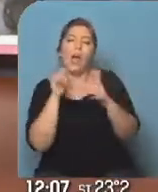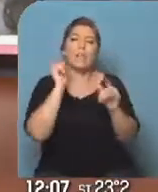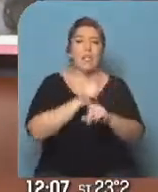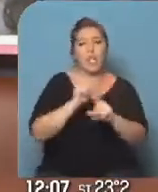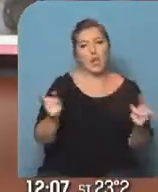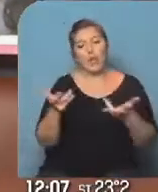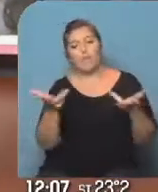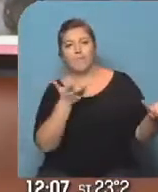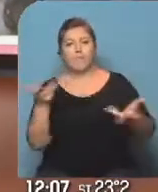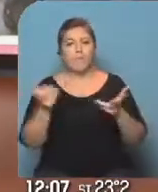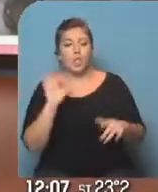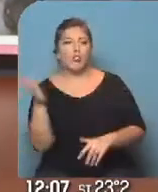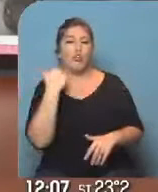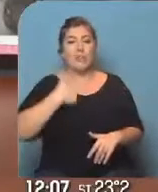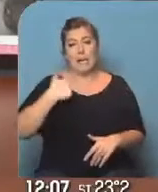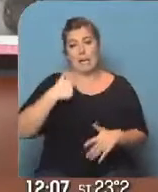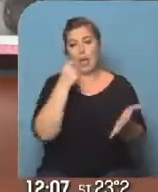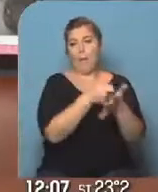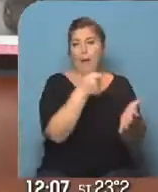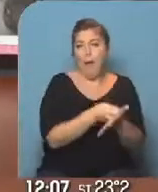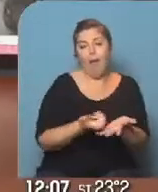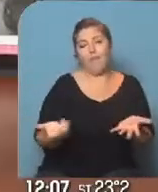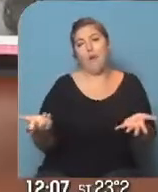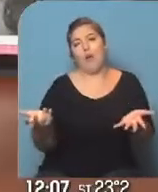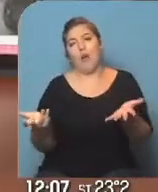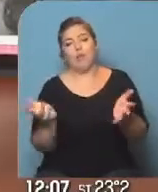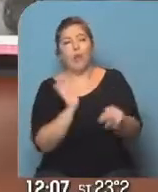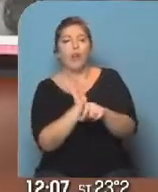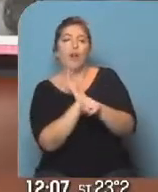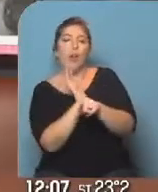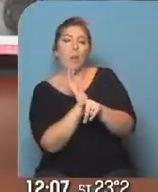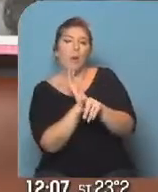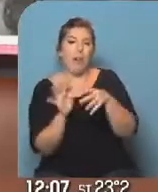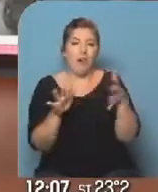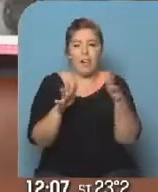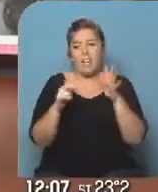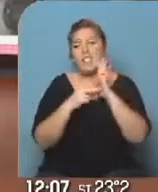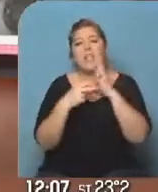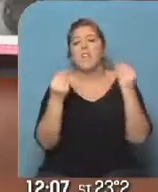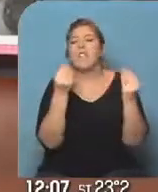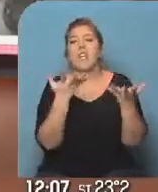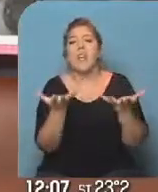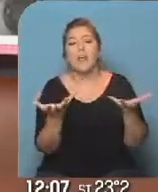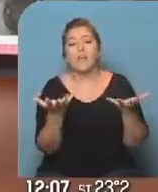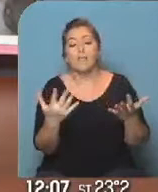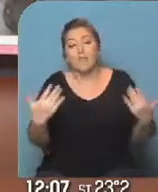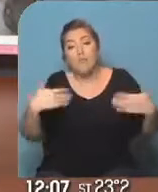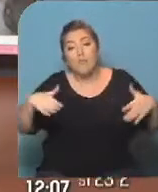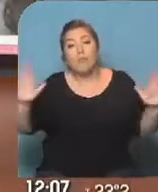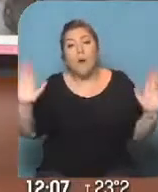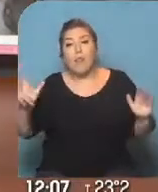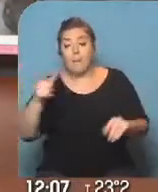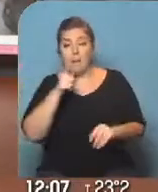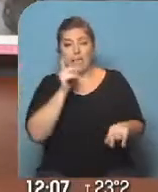utilizan, de que todos los argentinos la pagamos, en una segunda lectura, en una segunda línea, podría leerse